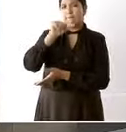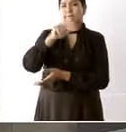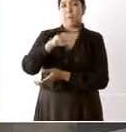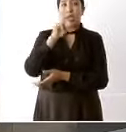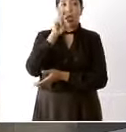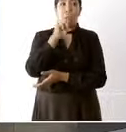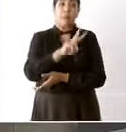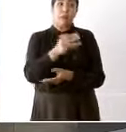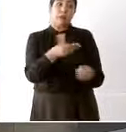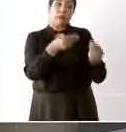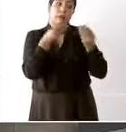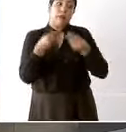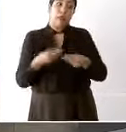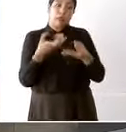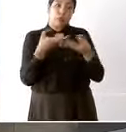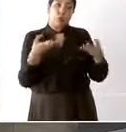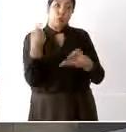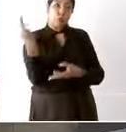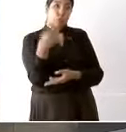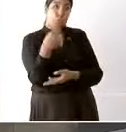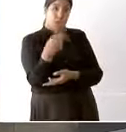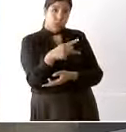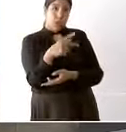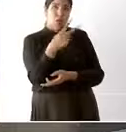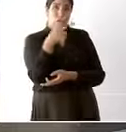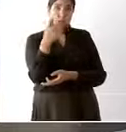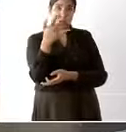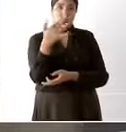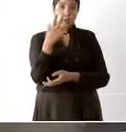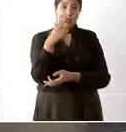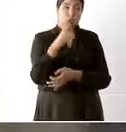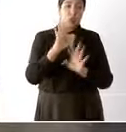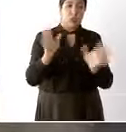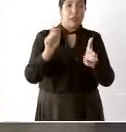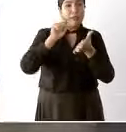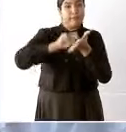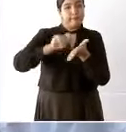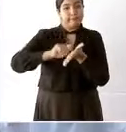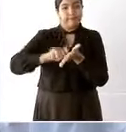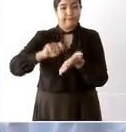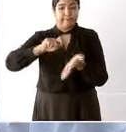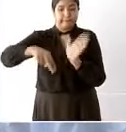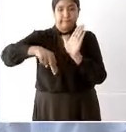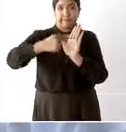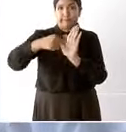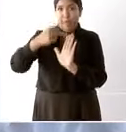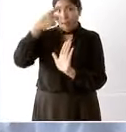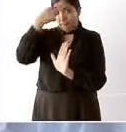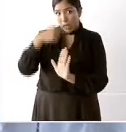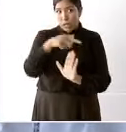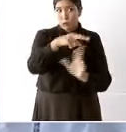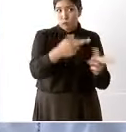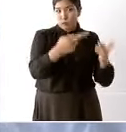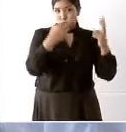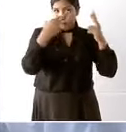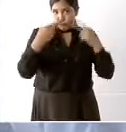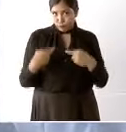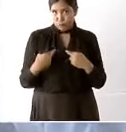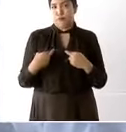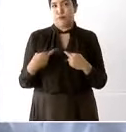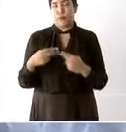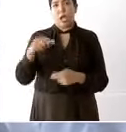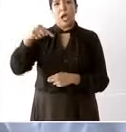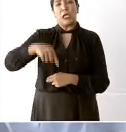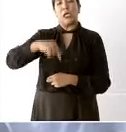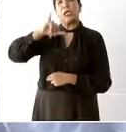con 255. Ya estamos en trámite, ya con escrituras y todo para hacer la escritura. Aquí en Ciudad Ixtepec tenemos